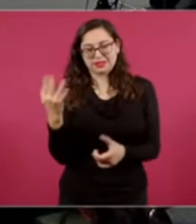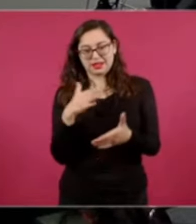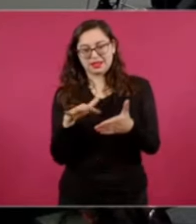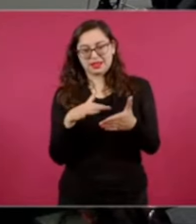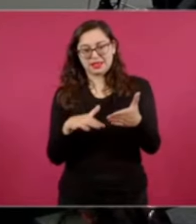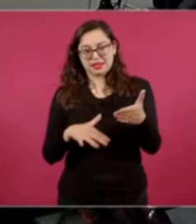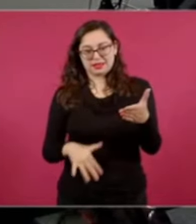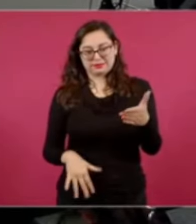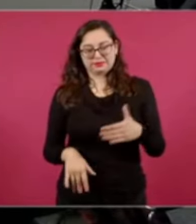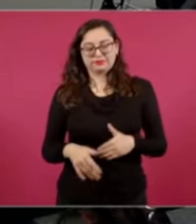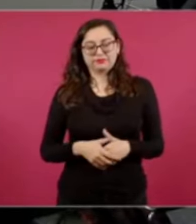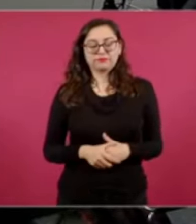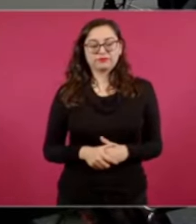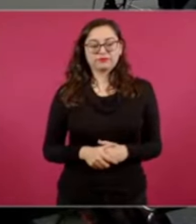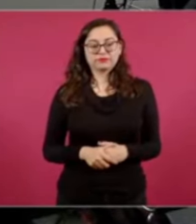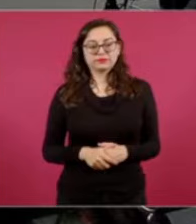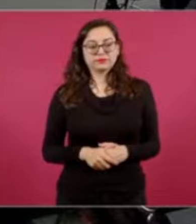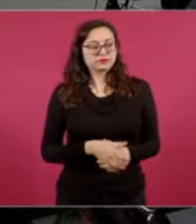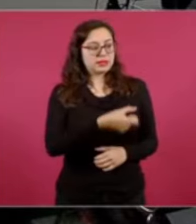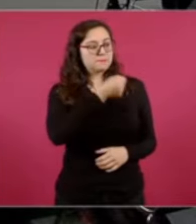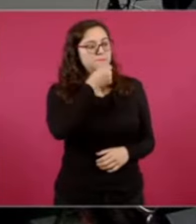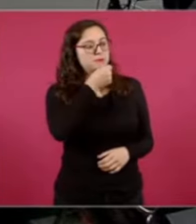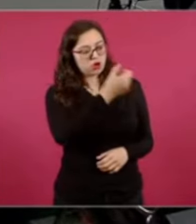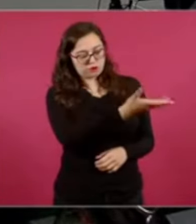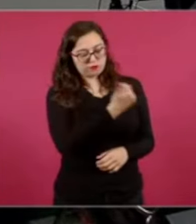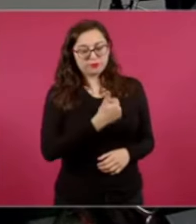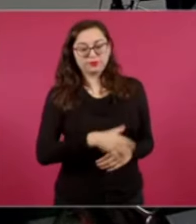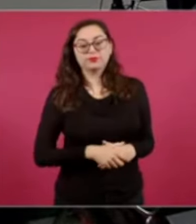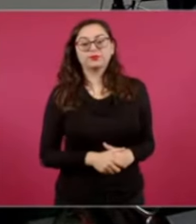A ver si me prestas un...